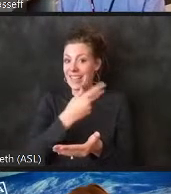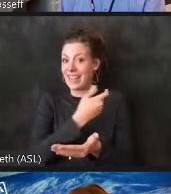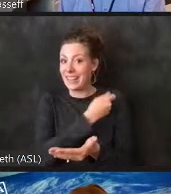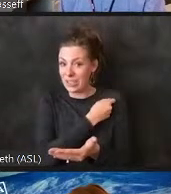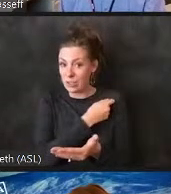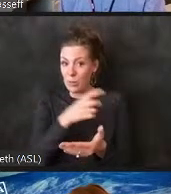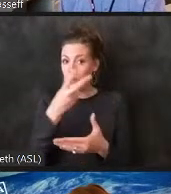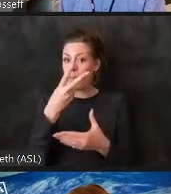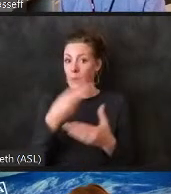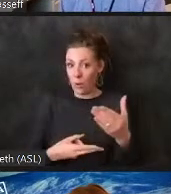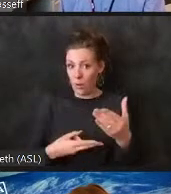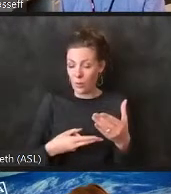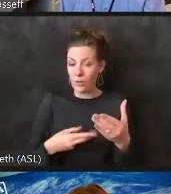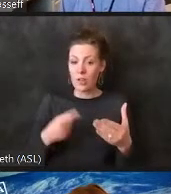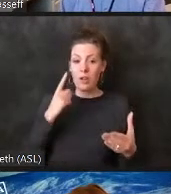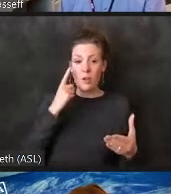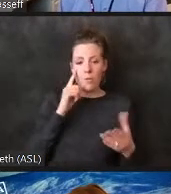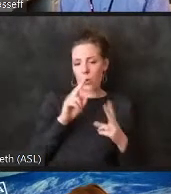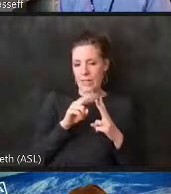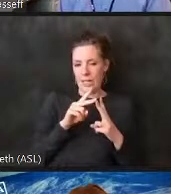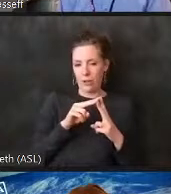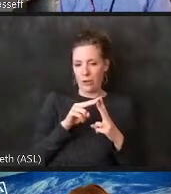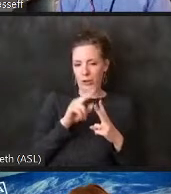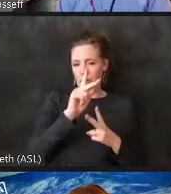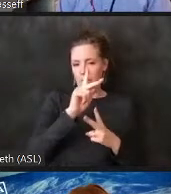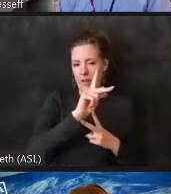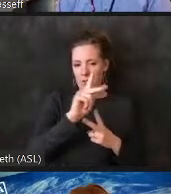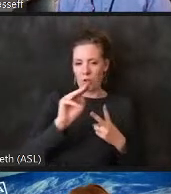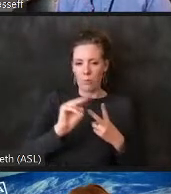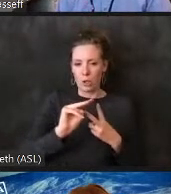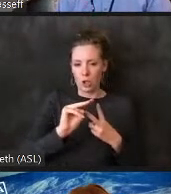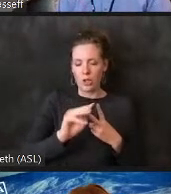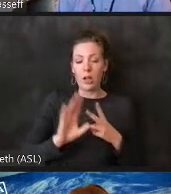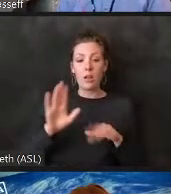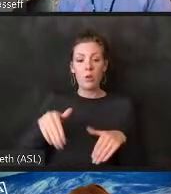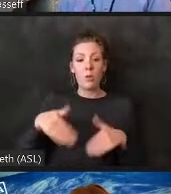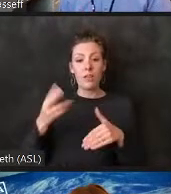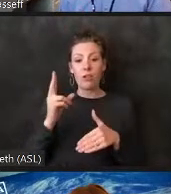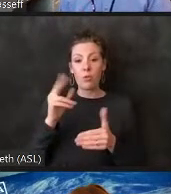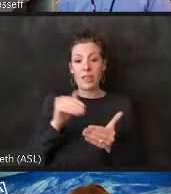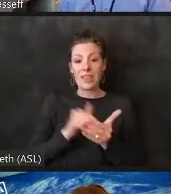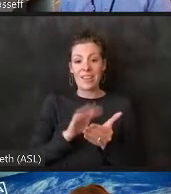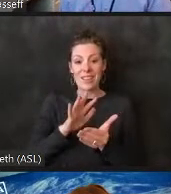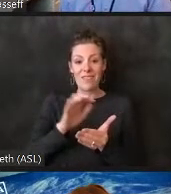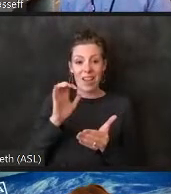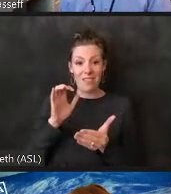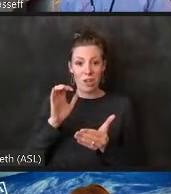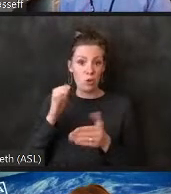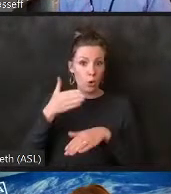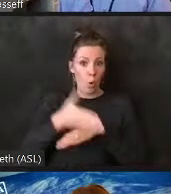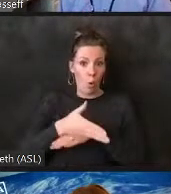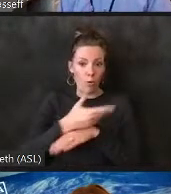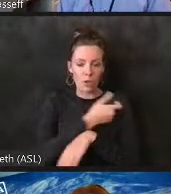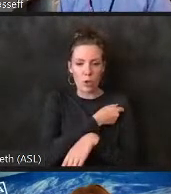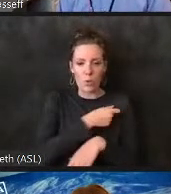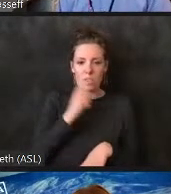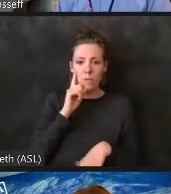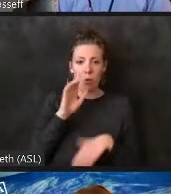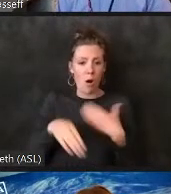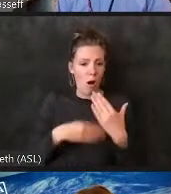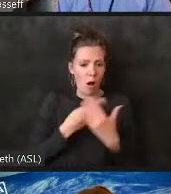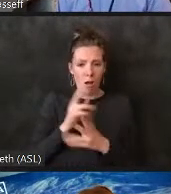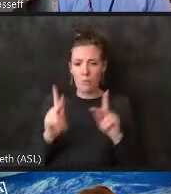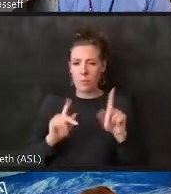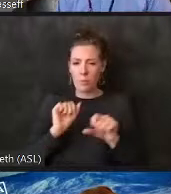vacunas que incluyen la primera y la segunda dosis, ya sea de Pfizer o de Moderna. Hemos distribuido más de